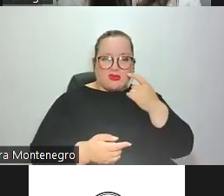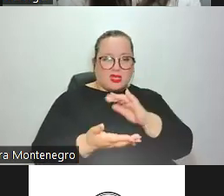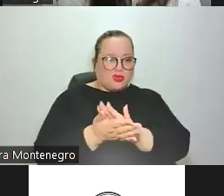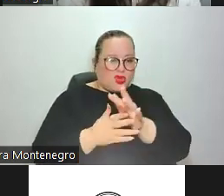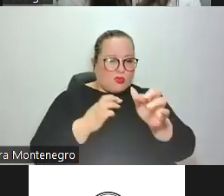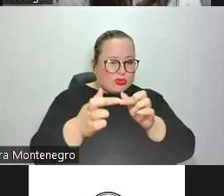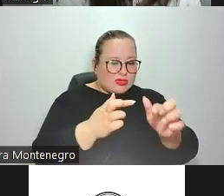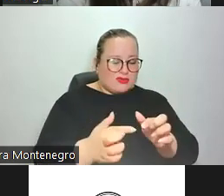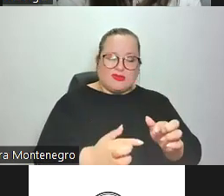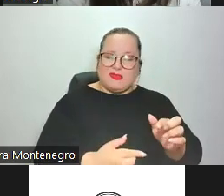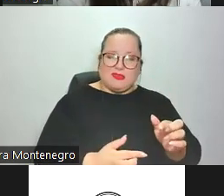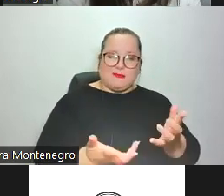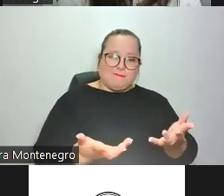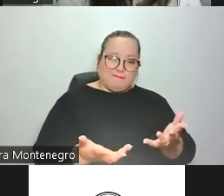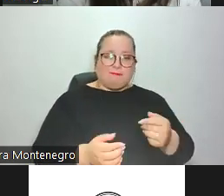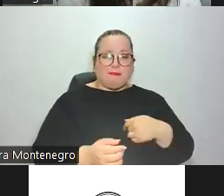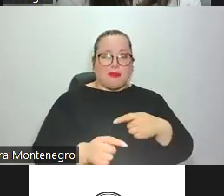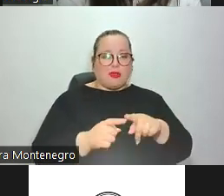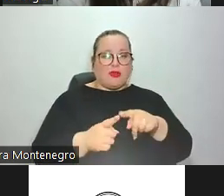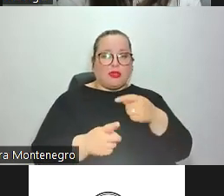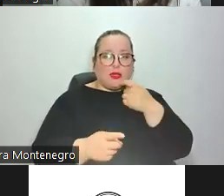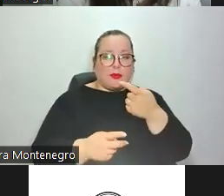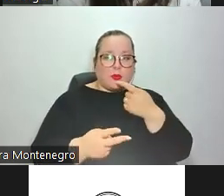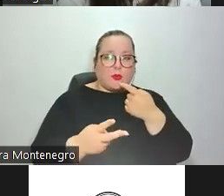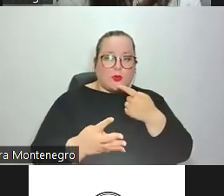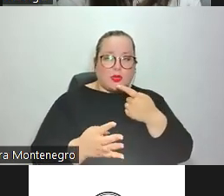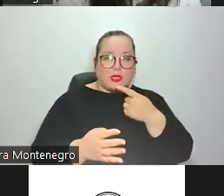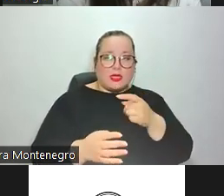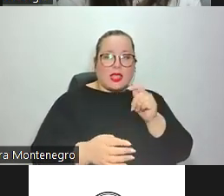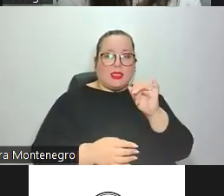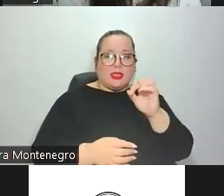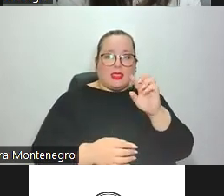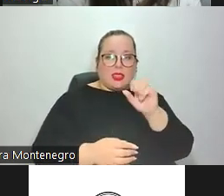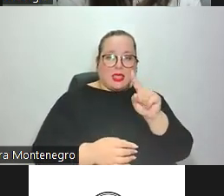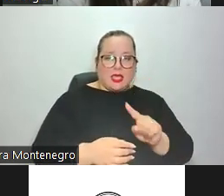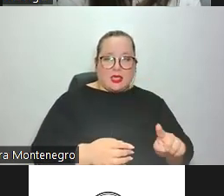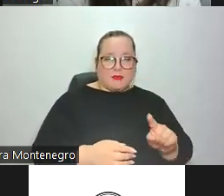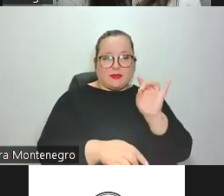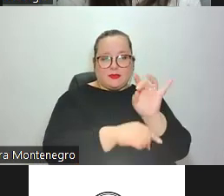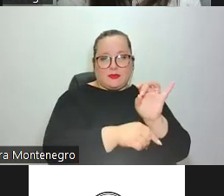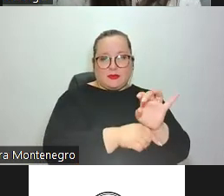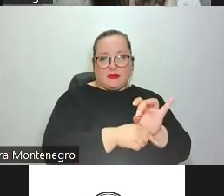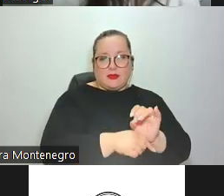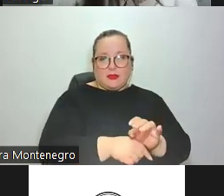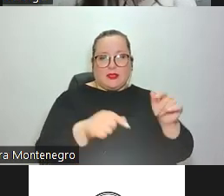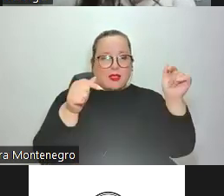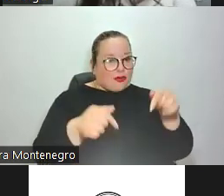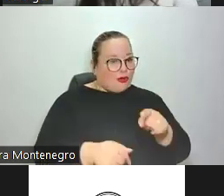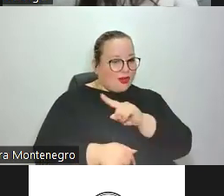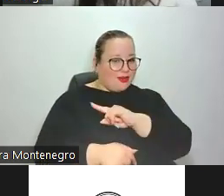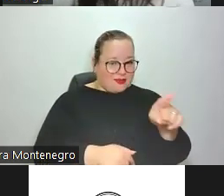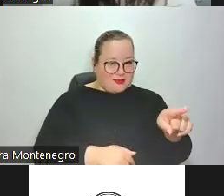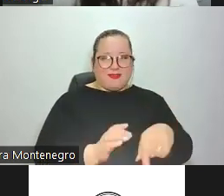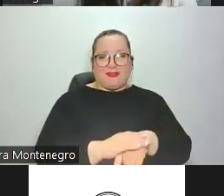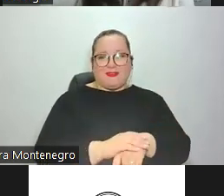empresa. Mira, dice, tips de preguntas de entrevista, ¿lo pueden entregar? Sebastián, no, hoy día no, porque Hoy eso día no. lo